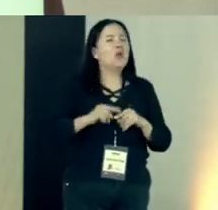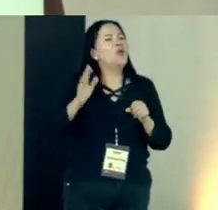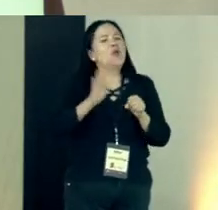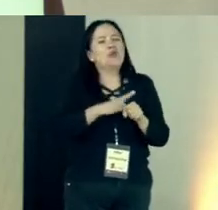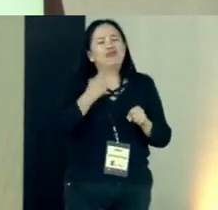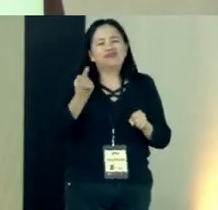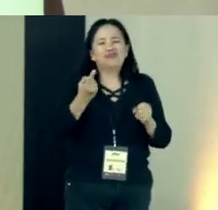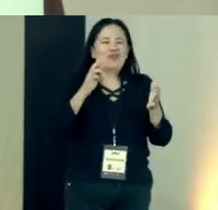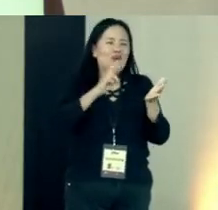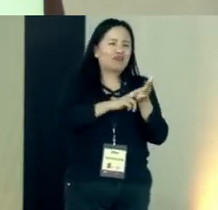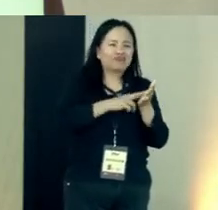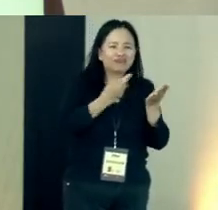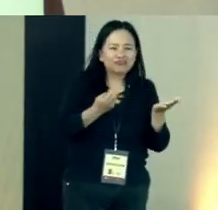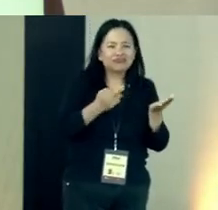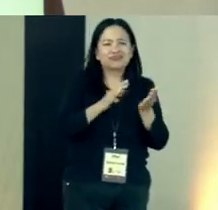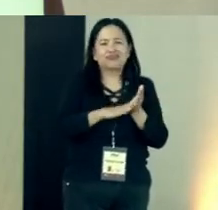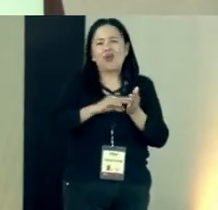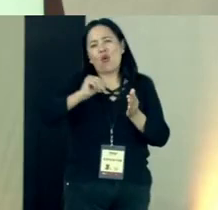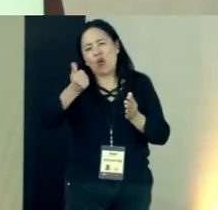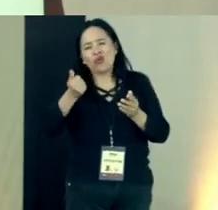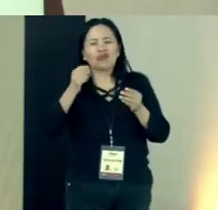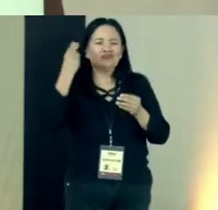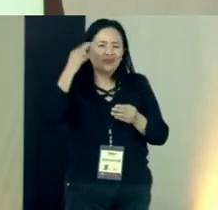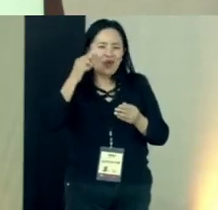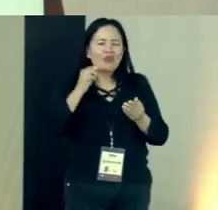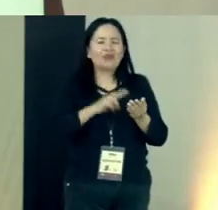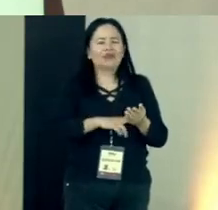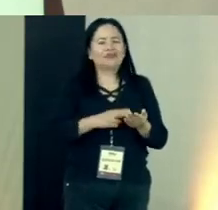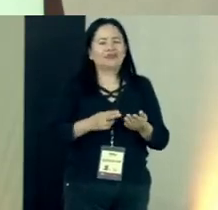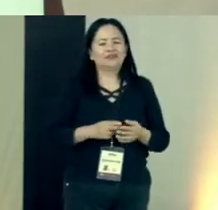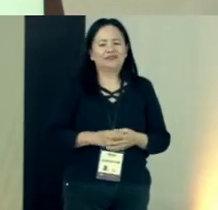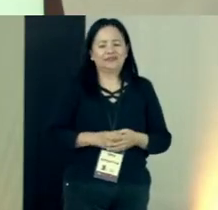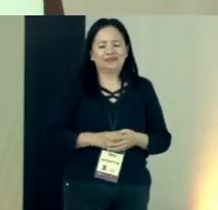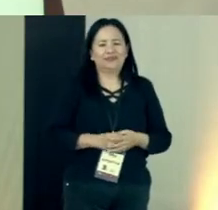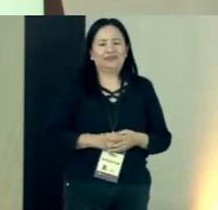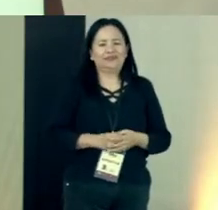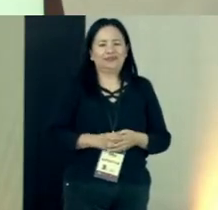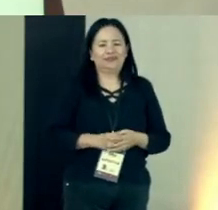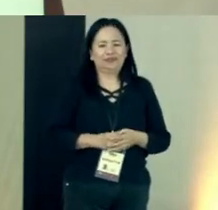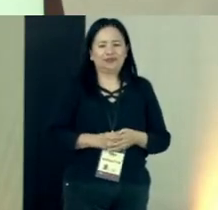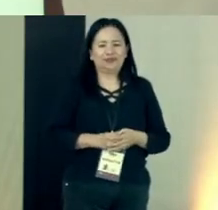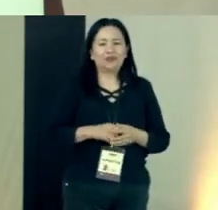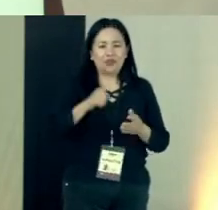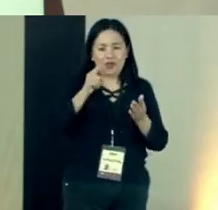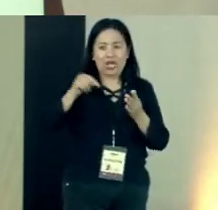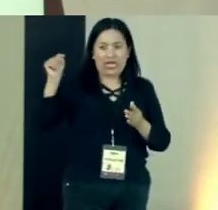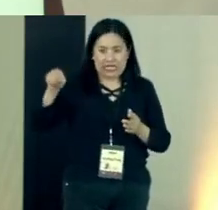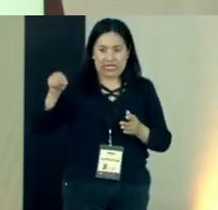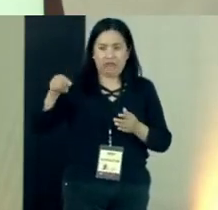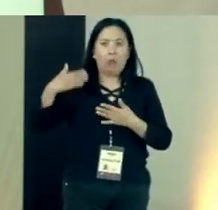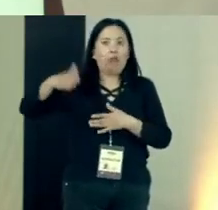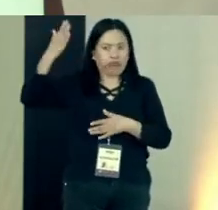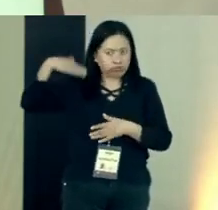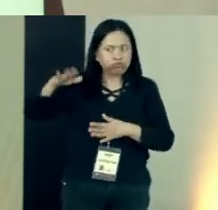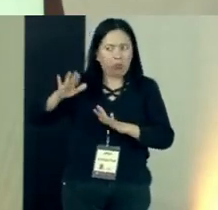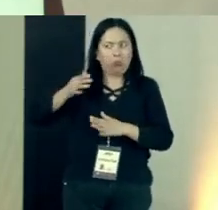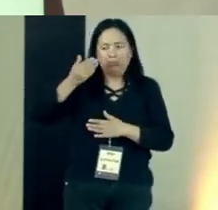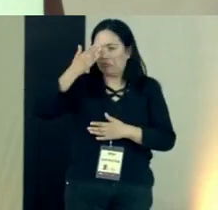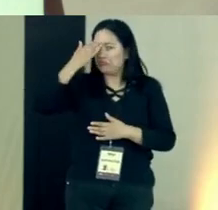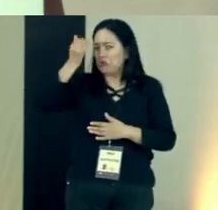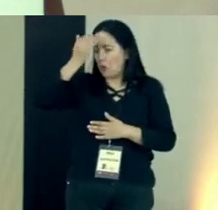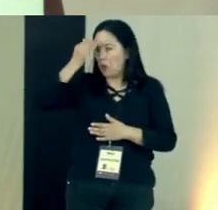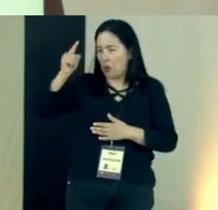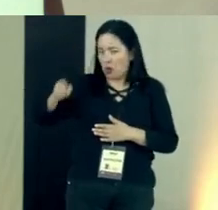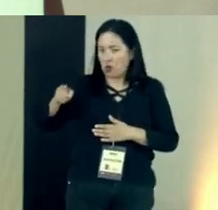porque salieron en revistas, a veces con seudónimos, y fue en su tiempo un autor reconocidísimo, fundador